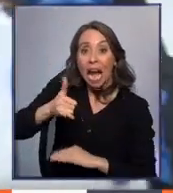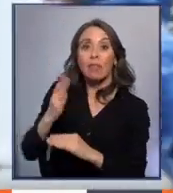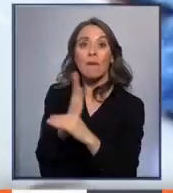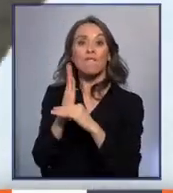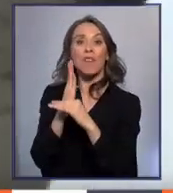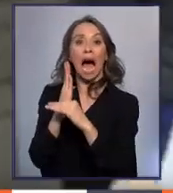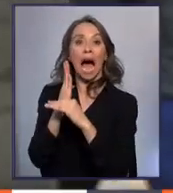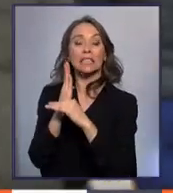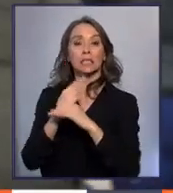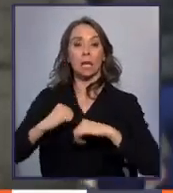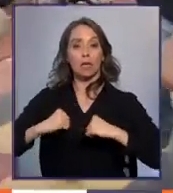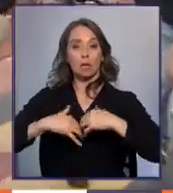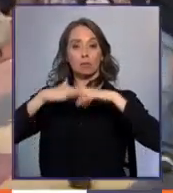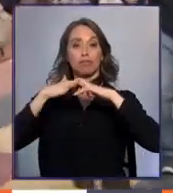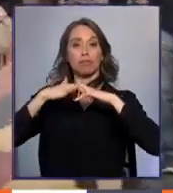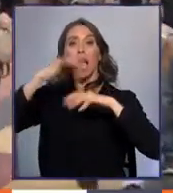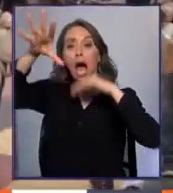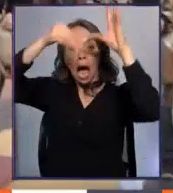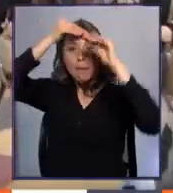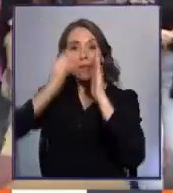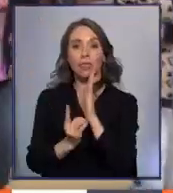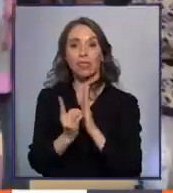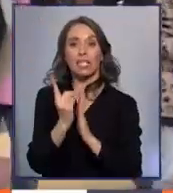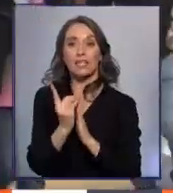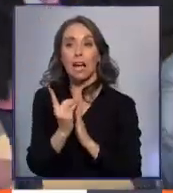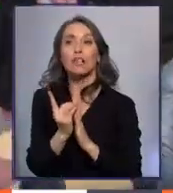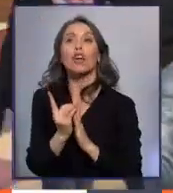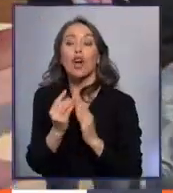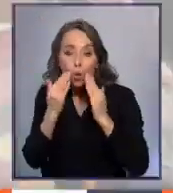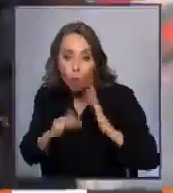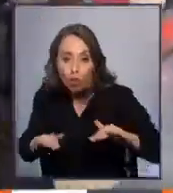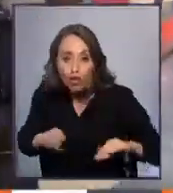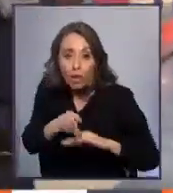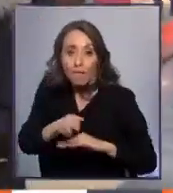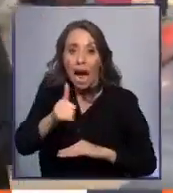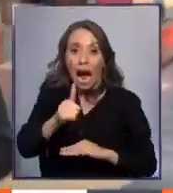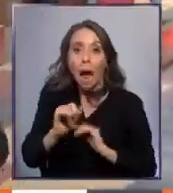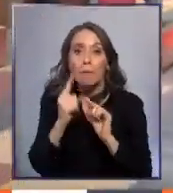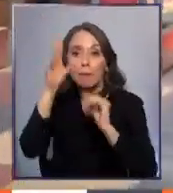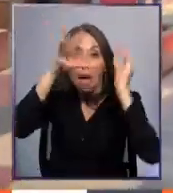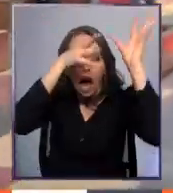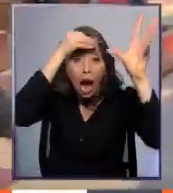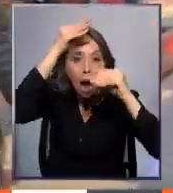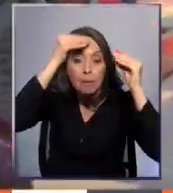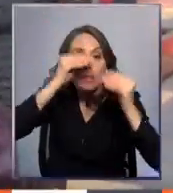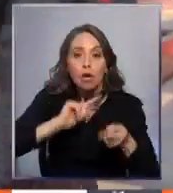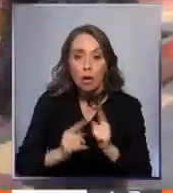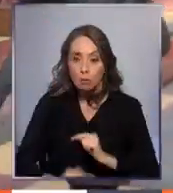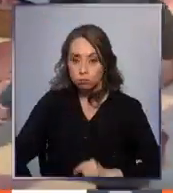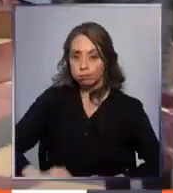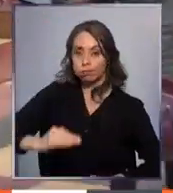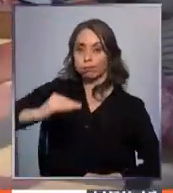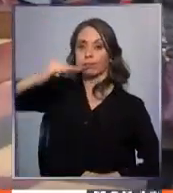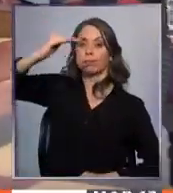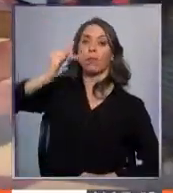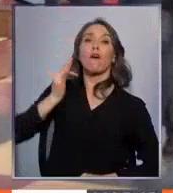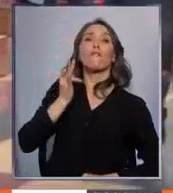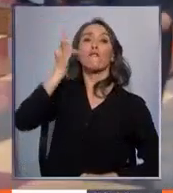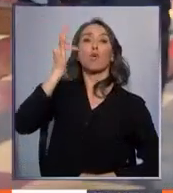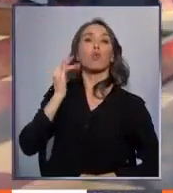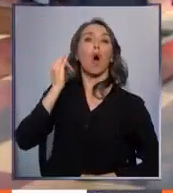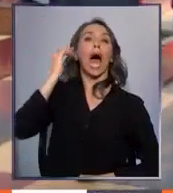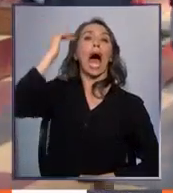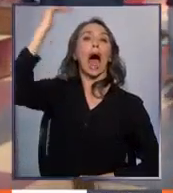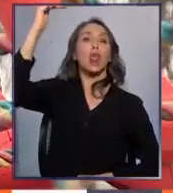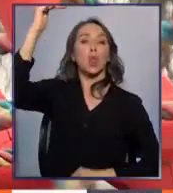cuentas se aprenden a desarrollar. Son los primeros aprendizajes que tienen para después ya en un futuro ya ser ya un adulto con todos los